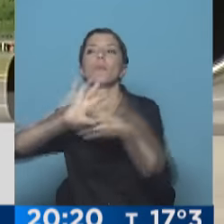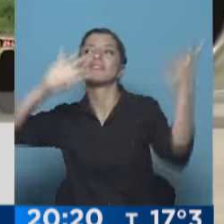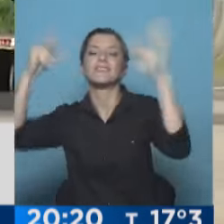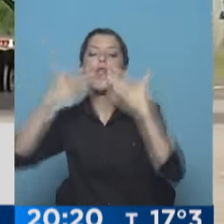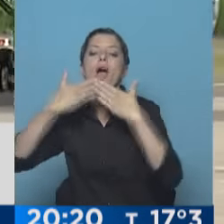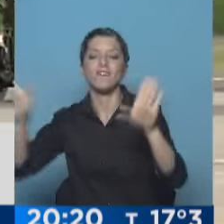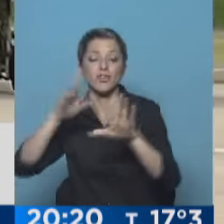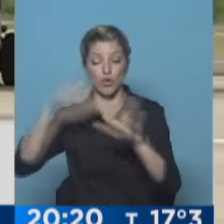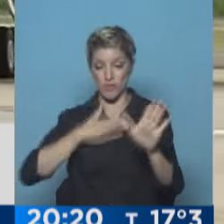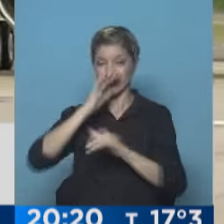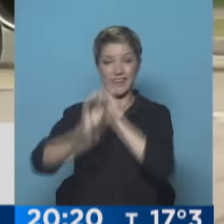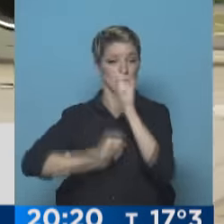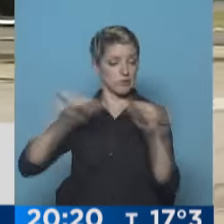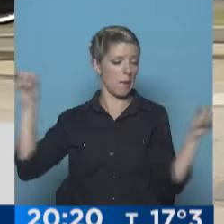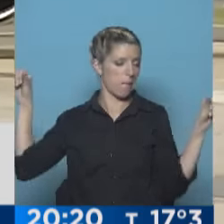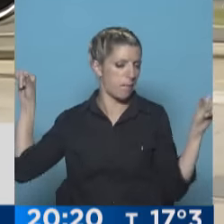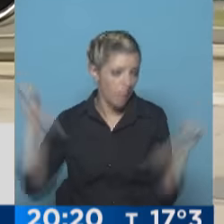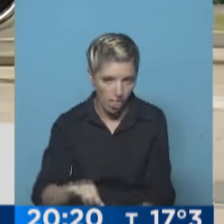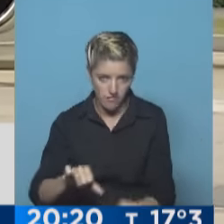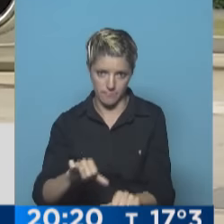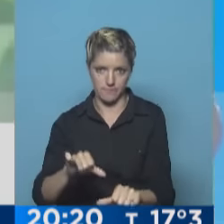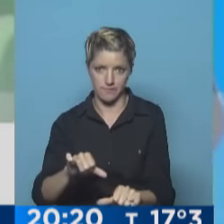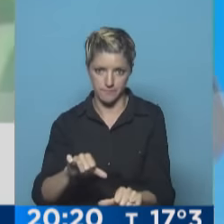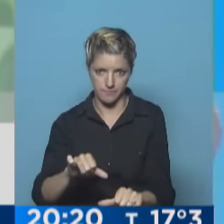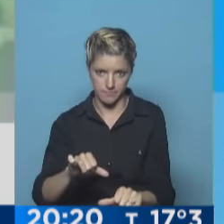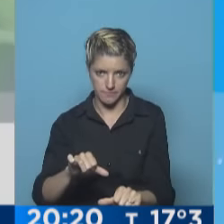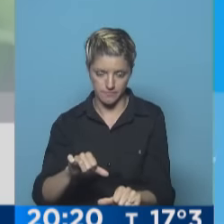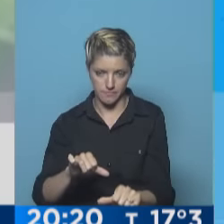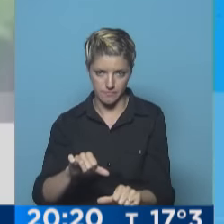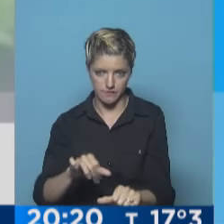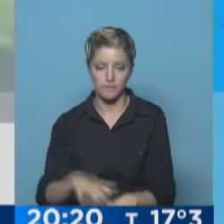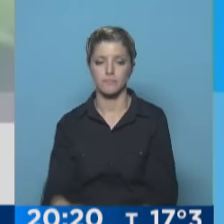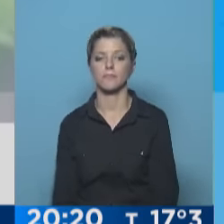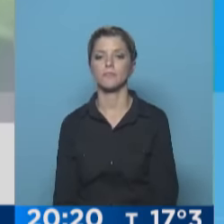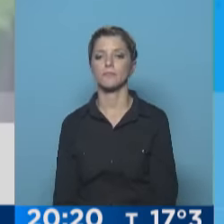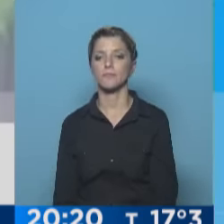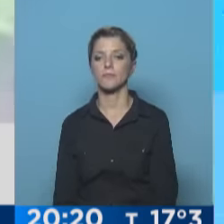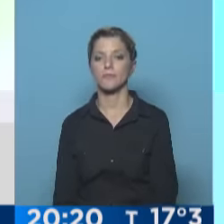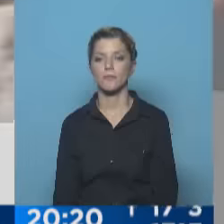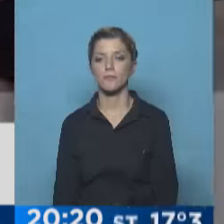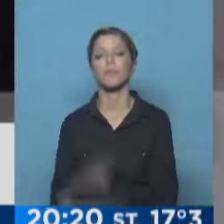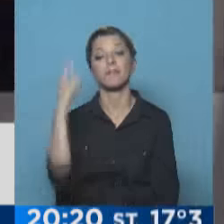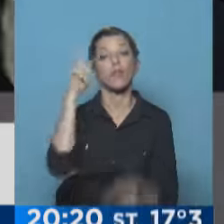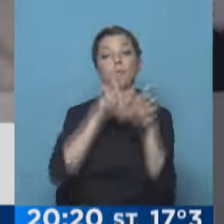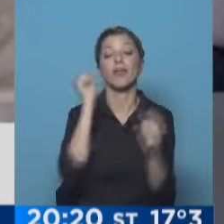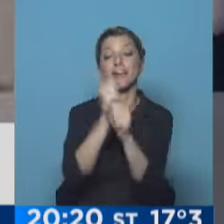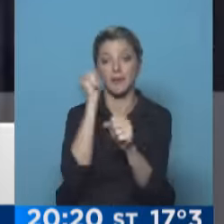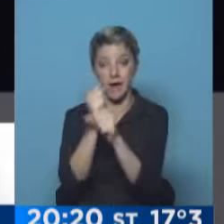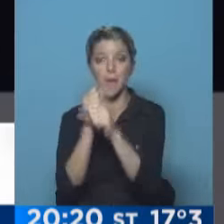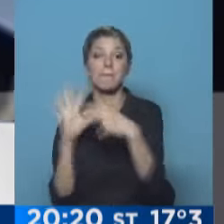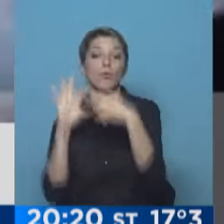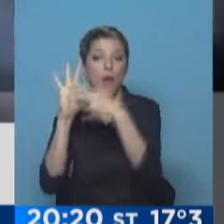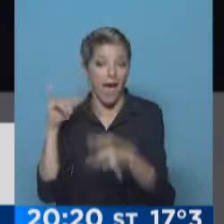nacional en lo que tiene que ver con la generación de puestos de trabajo en aviación. Lo que se recuerda